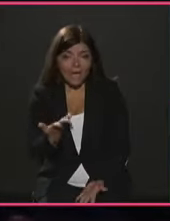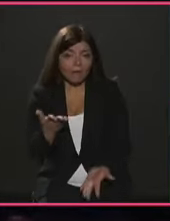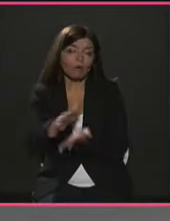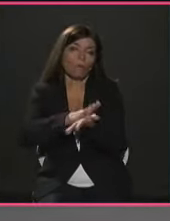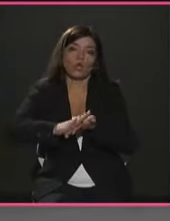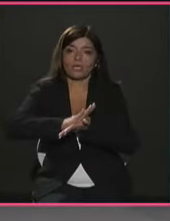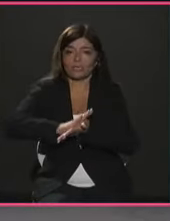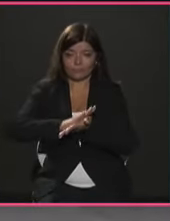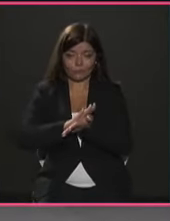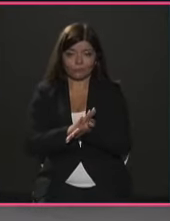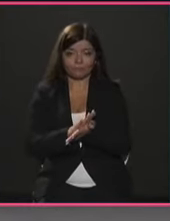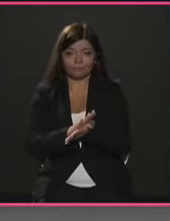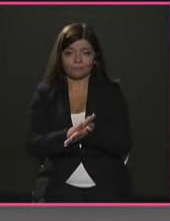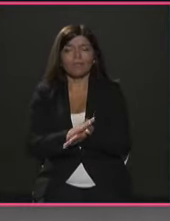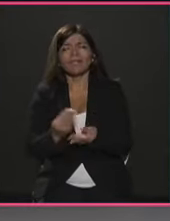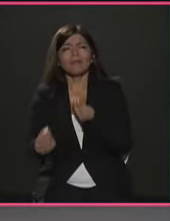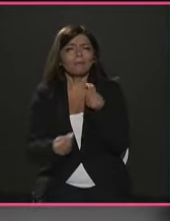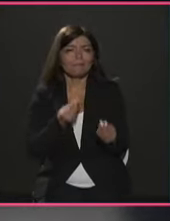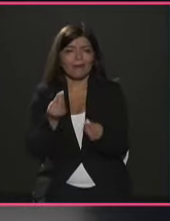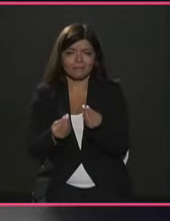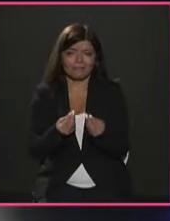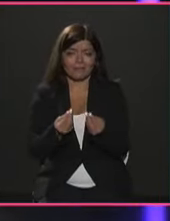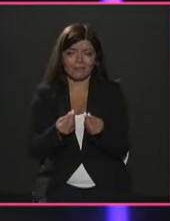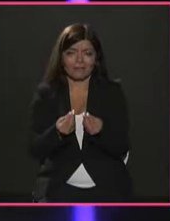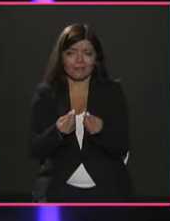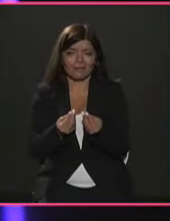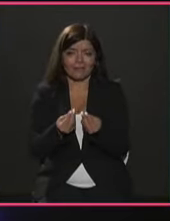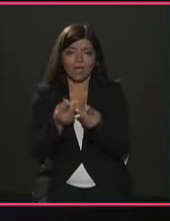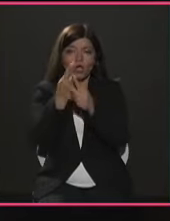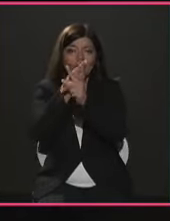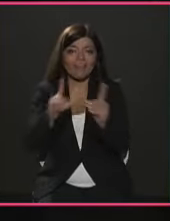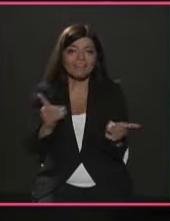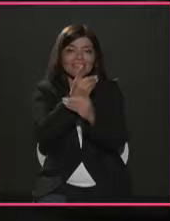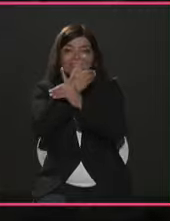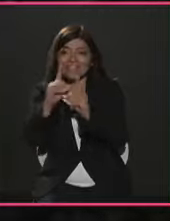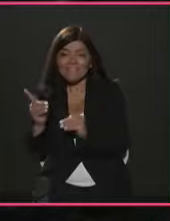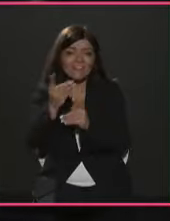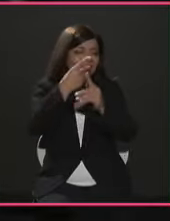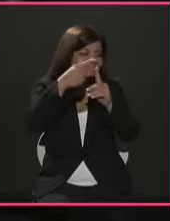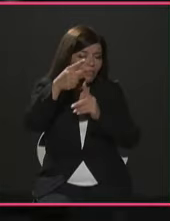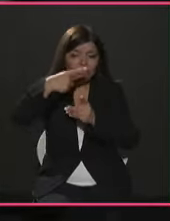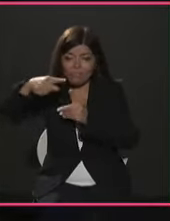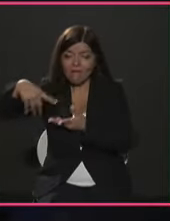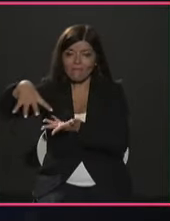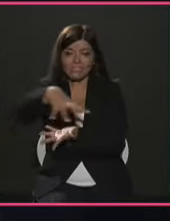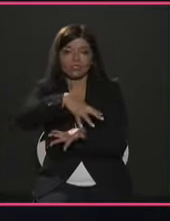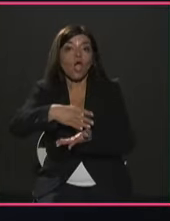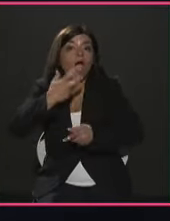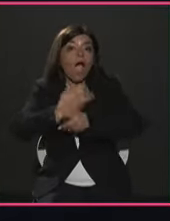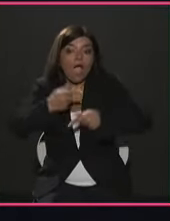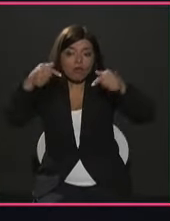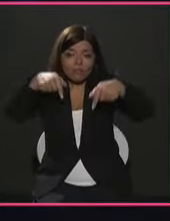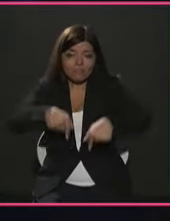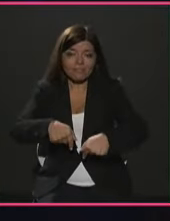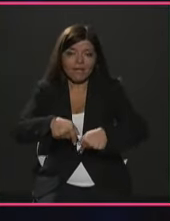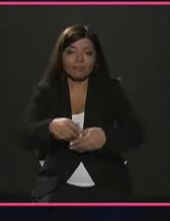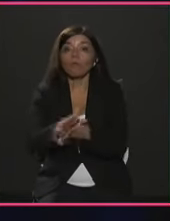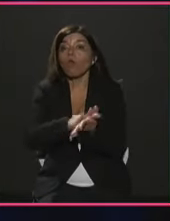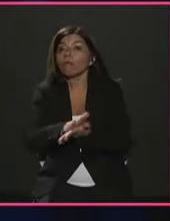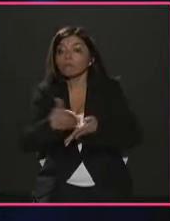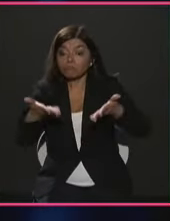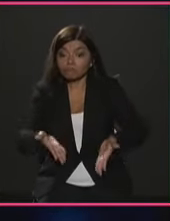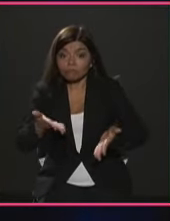por ejemplo qué ocurre con con la diversidad de ciudades que hoy día tenemos Esta es una